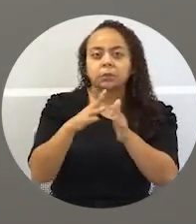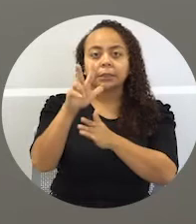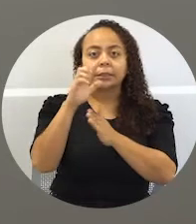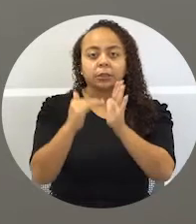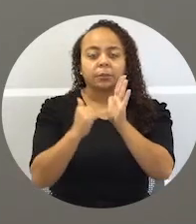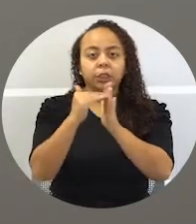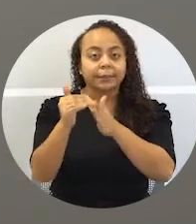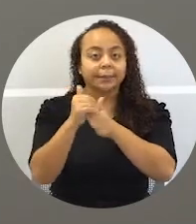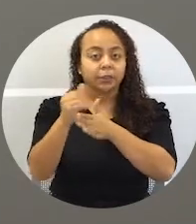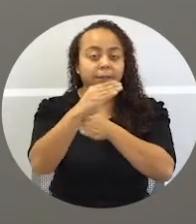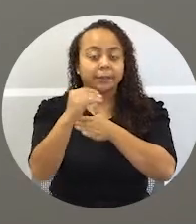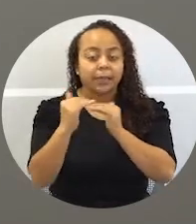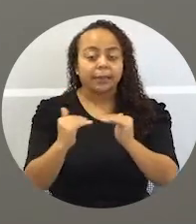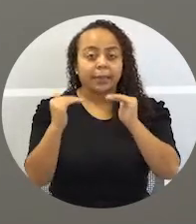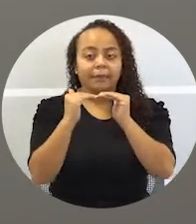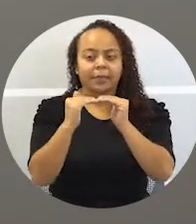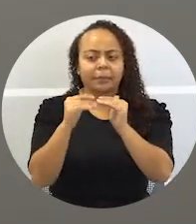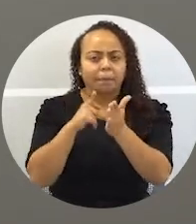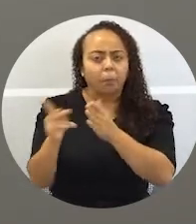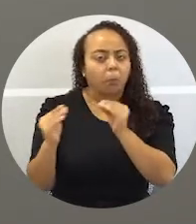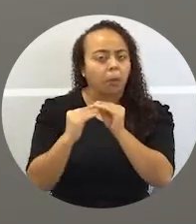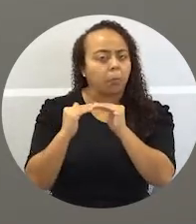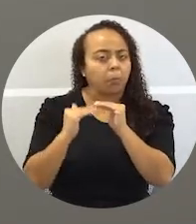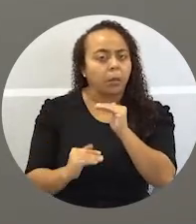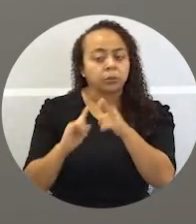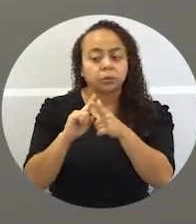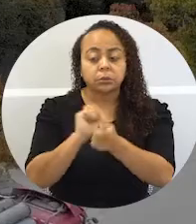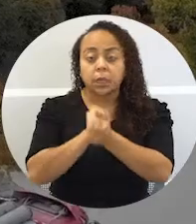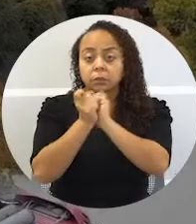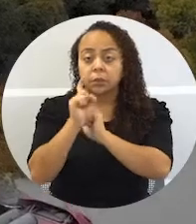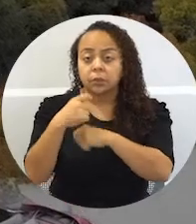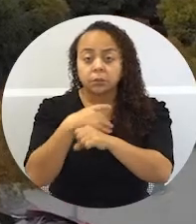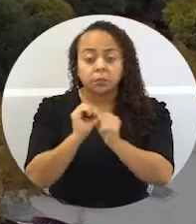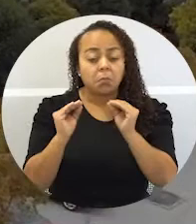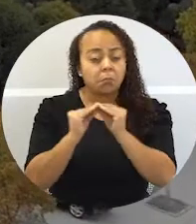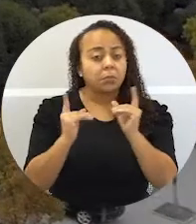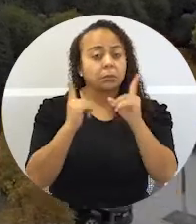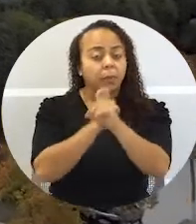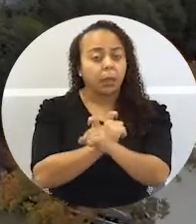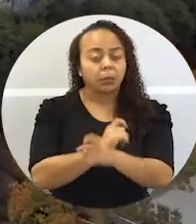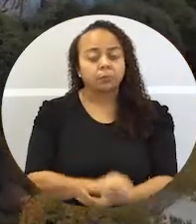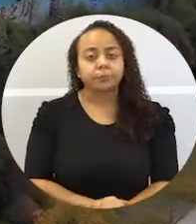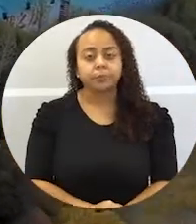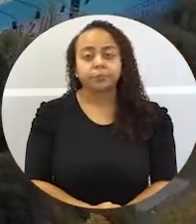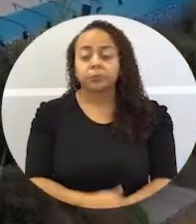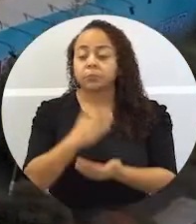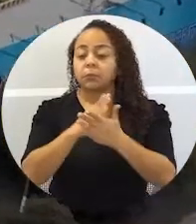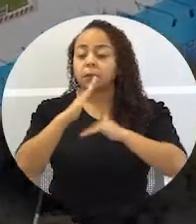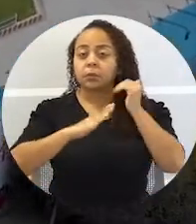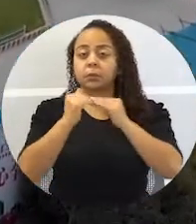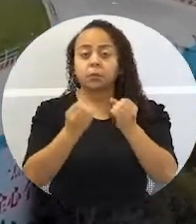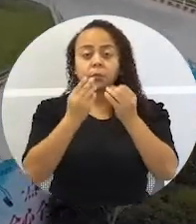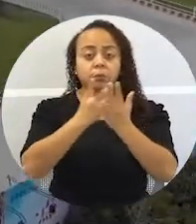dólares de deuda y los niveles de liquidez más bajos por lo que el ajuste que ha tenido que hacer se ha sido más complicado ha detenido la construcción de múltiples